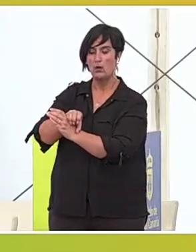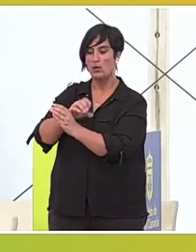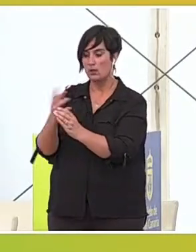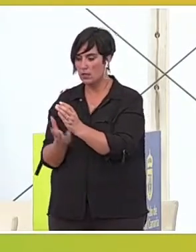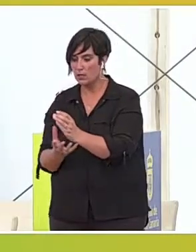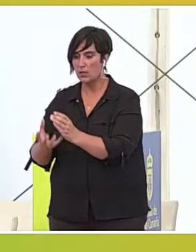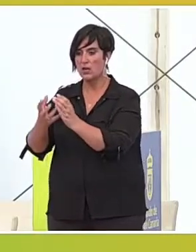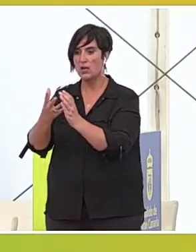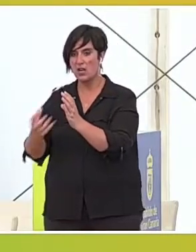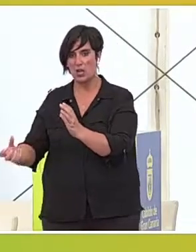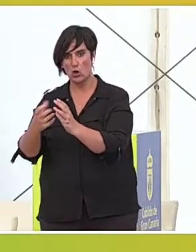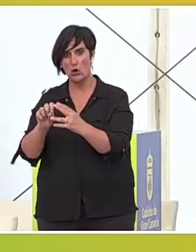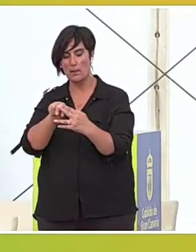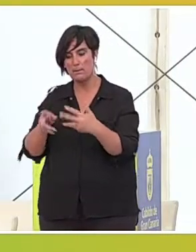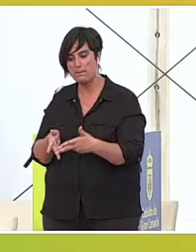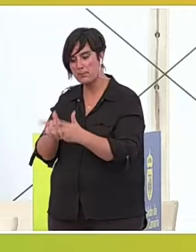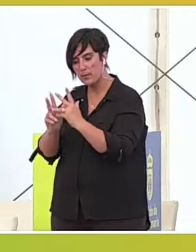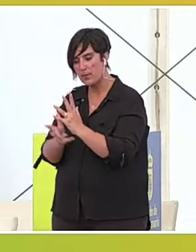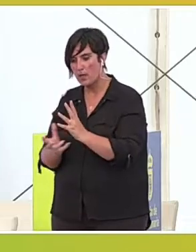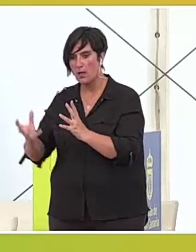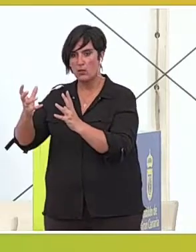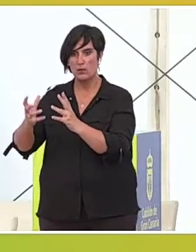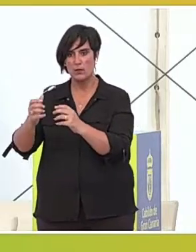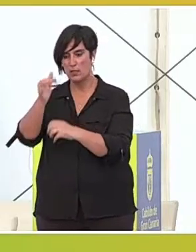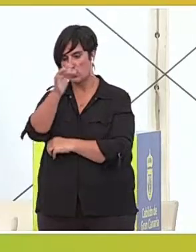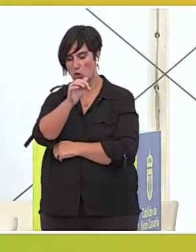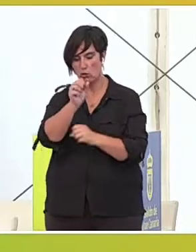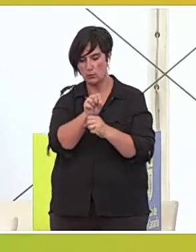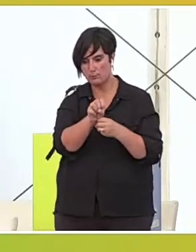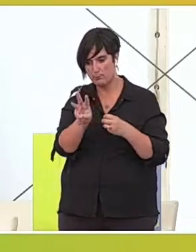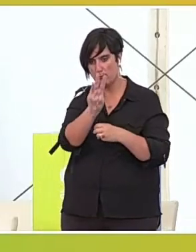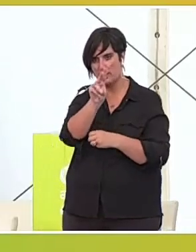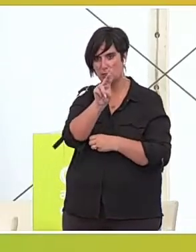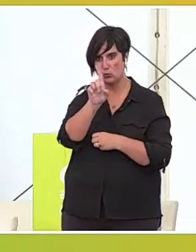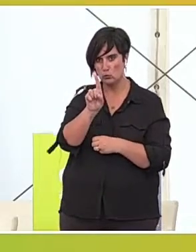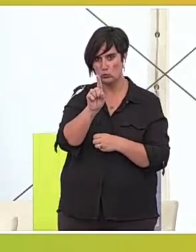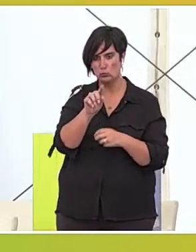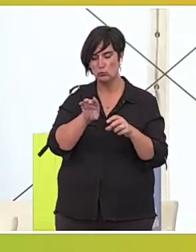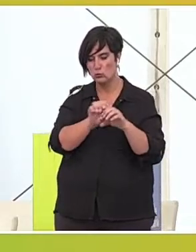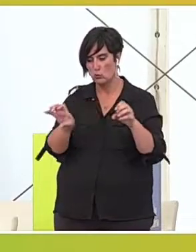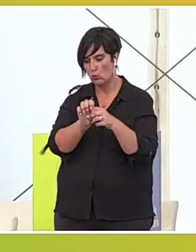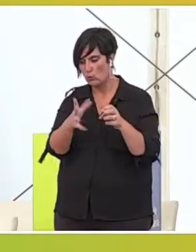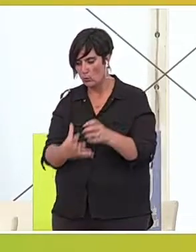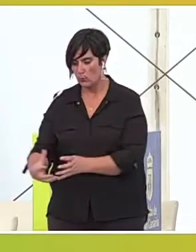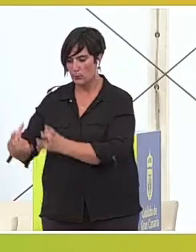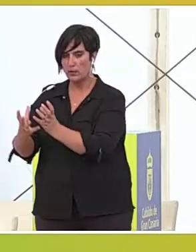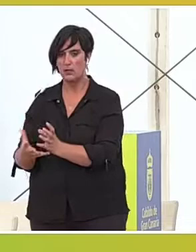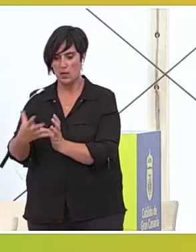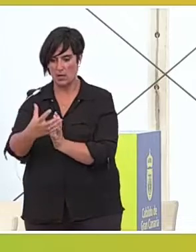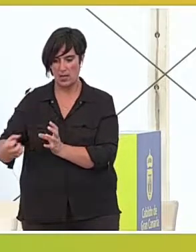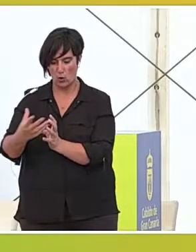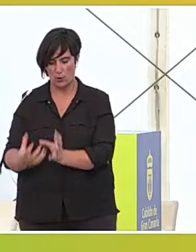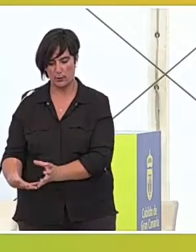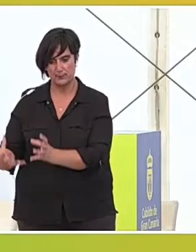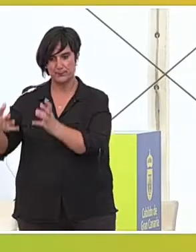el permeado de los 21 tubos de presión, de los 21 tubos de membrana. Se recogería el